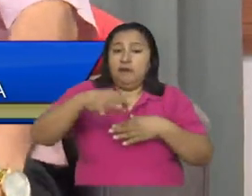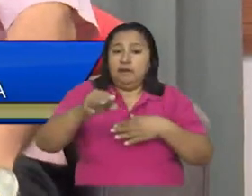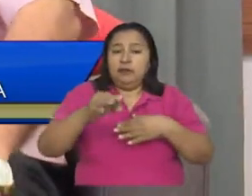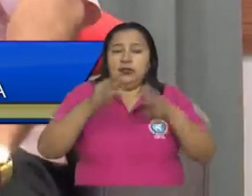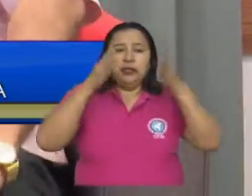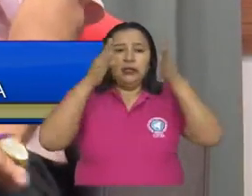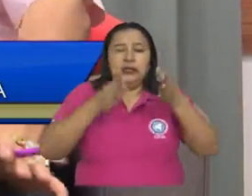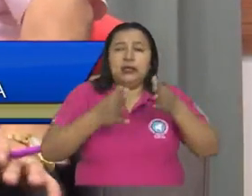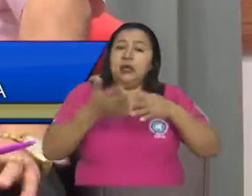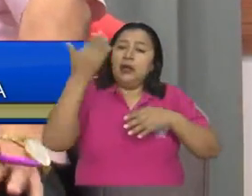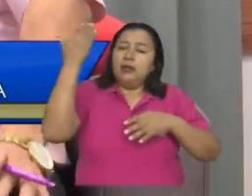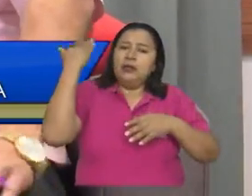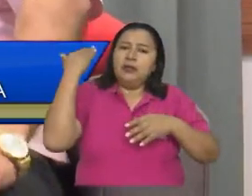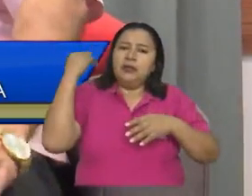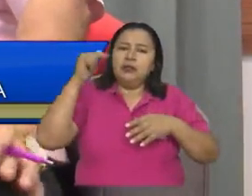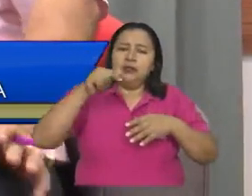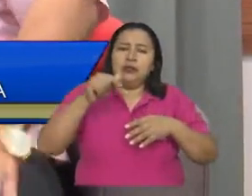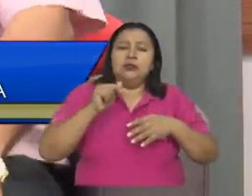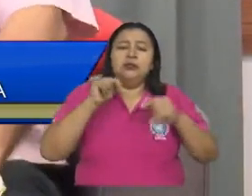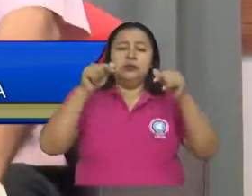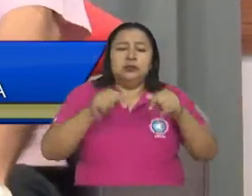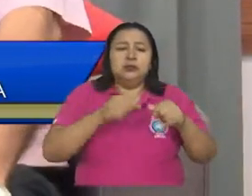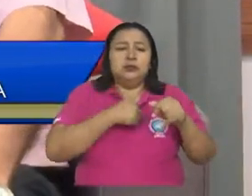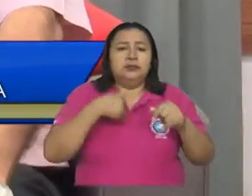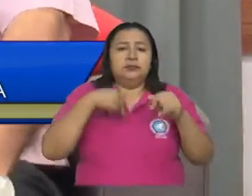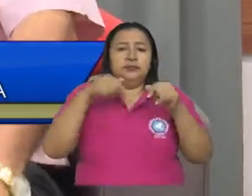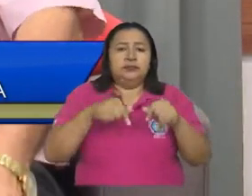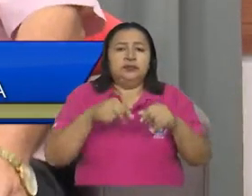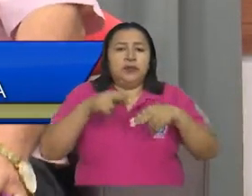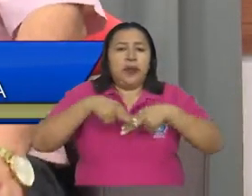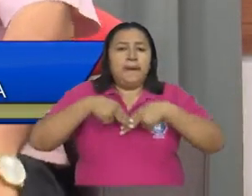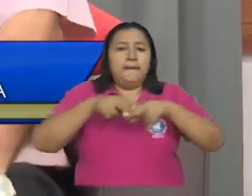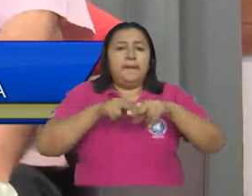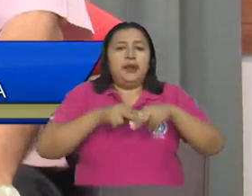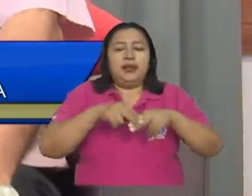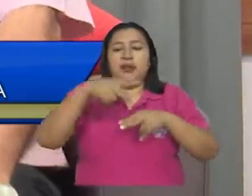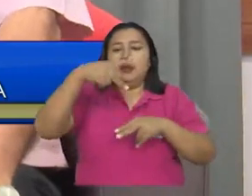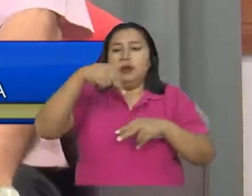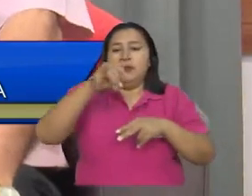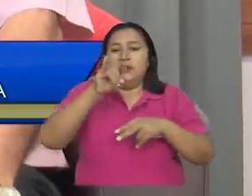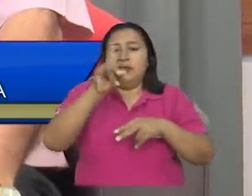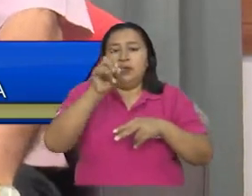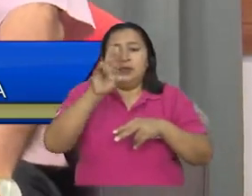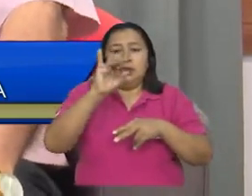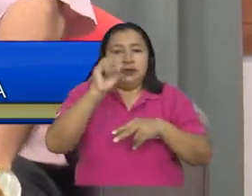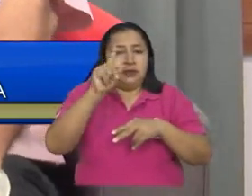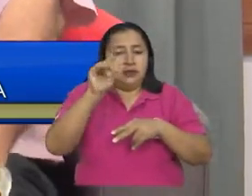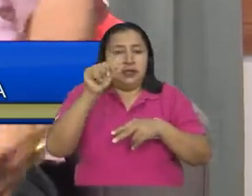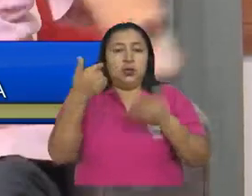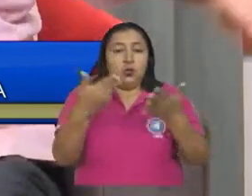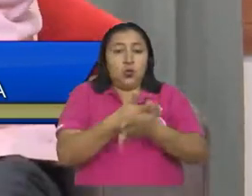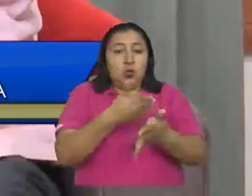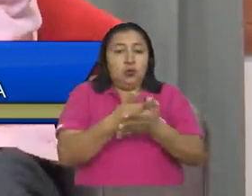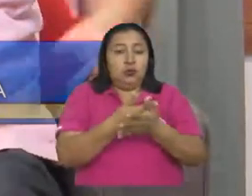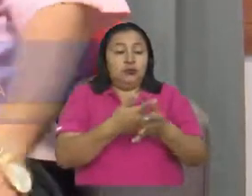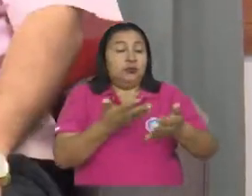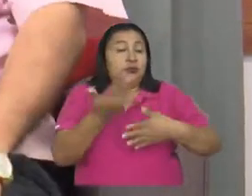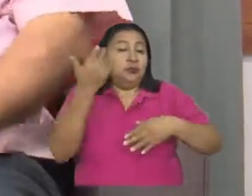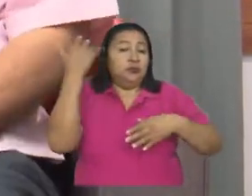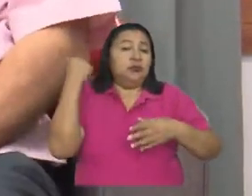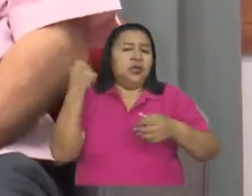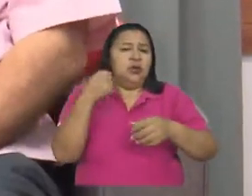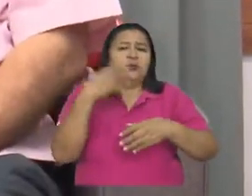donde fue o donde es, donde será el Parque Las Piedrecitas nuevo, que es